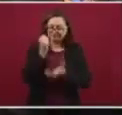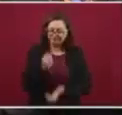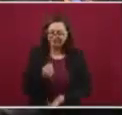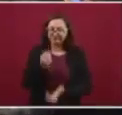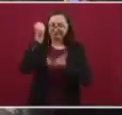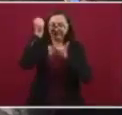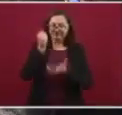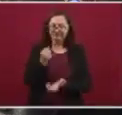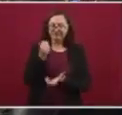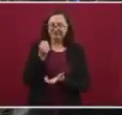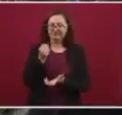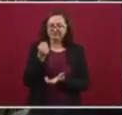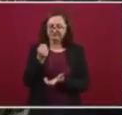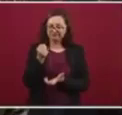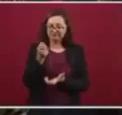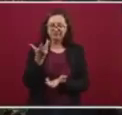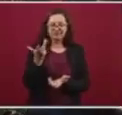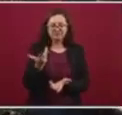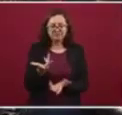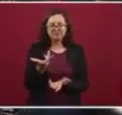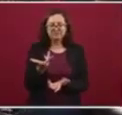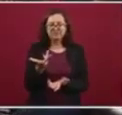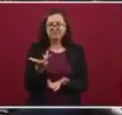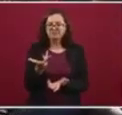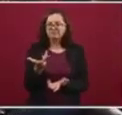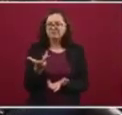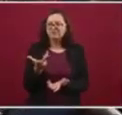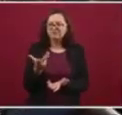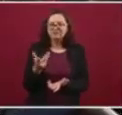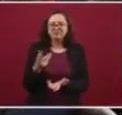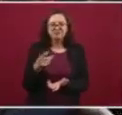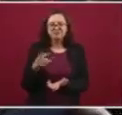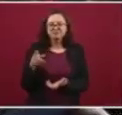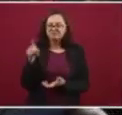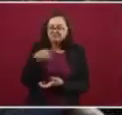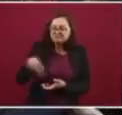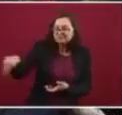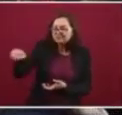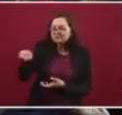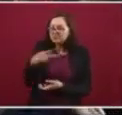de 20 hectáreas para abajo.